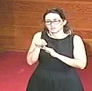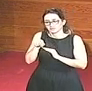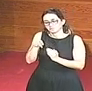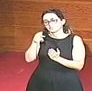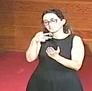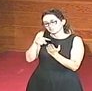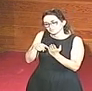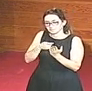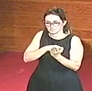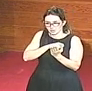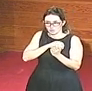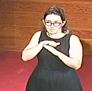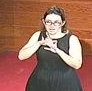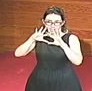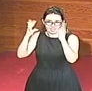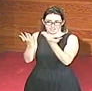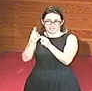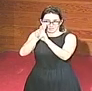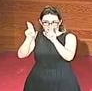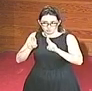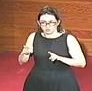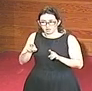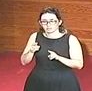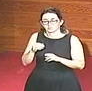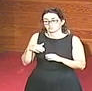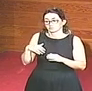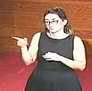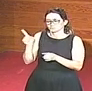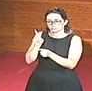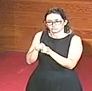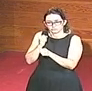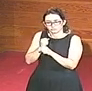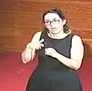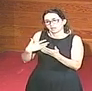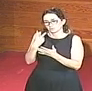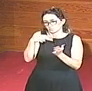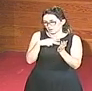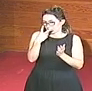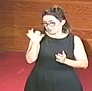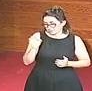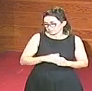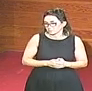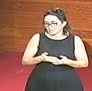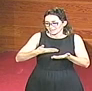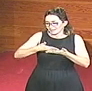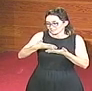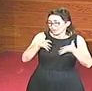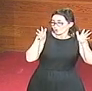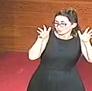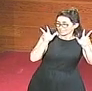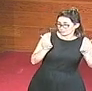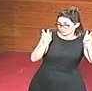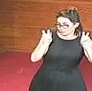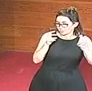internacionales, en el que trabajó como redactora jefe hasta el año 2020. También fue redactora jefe de la revista Consejeros durante el